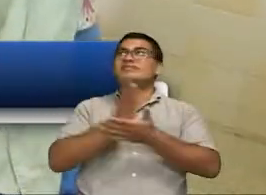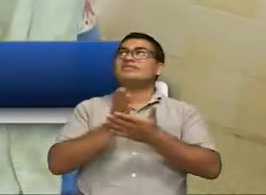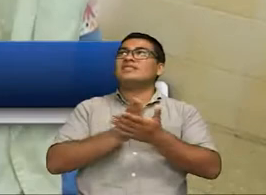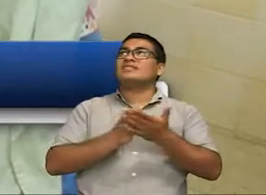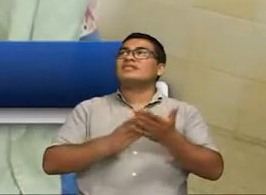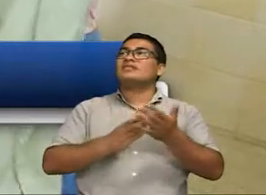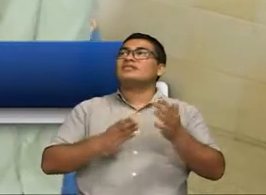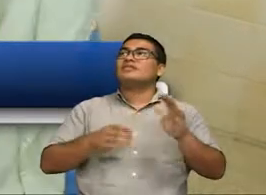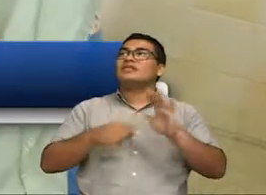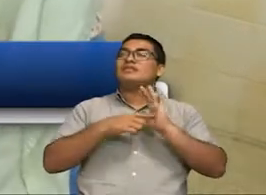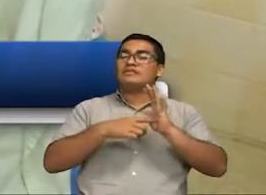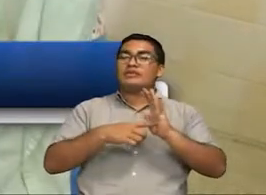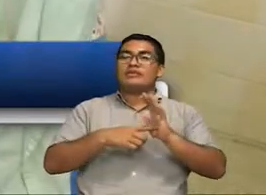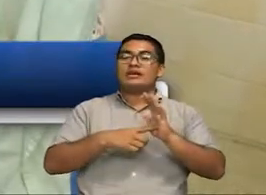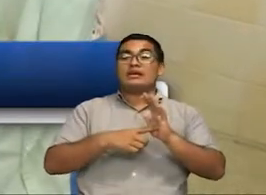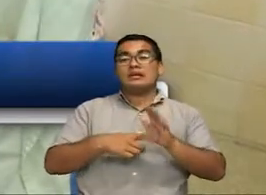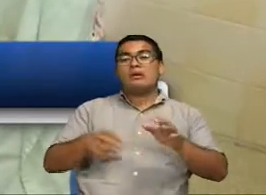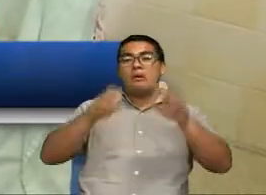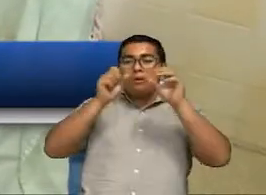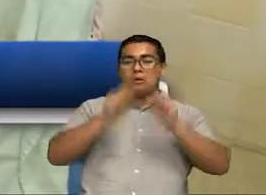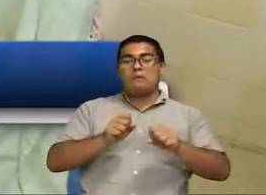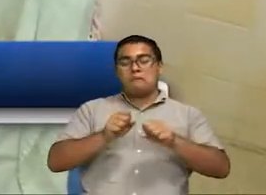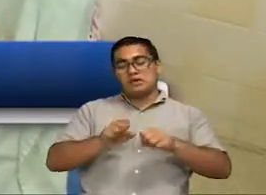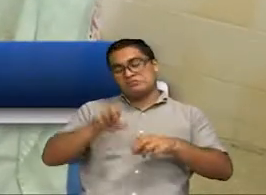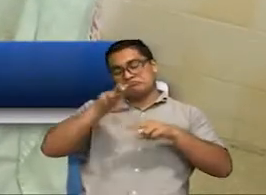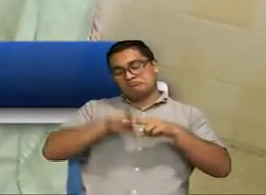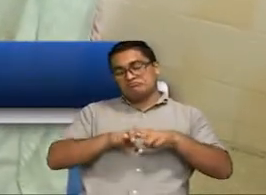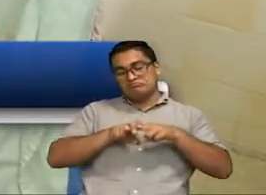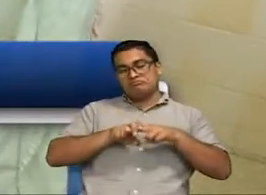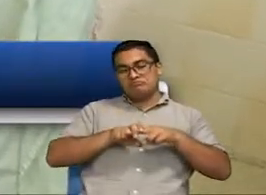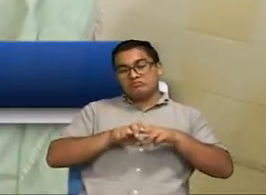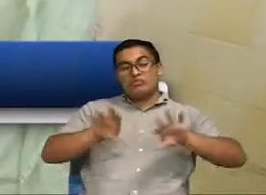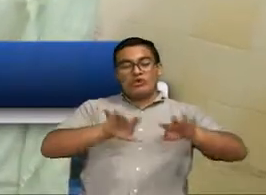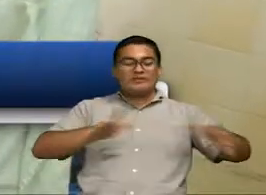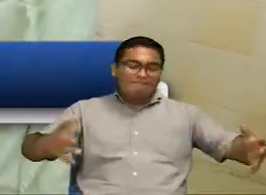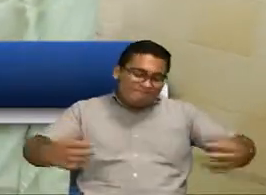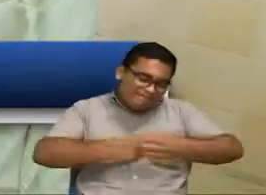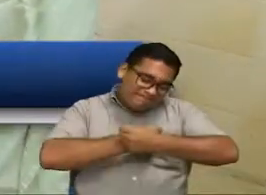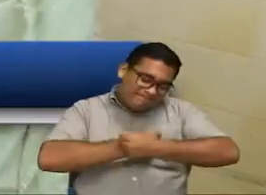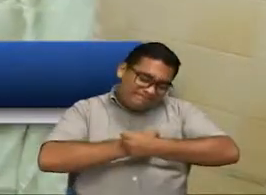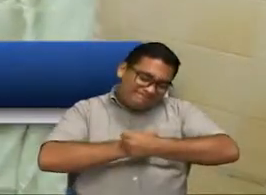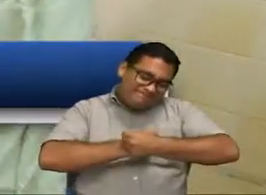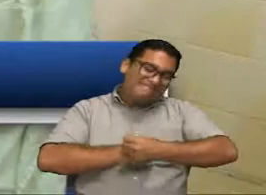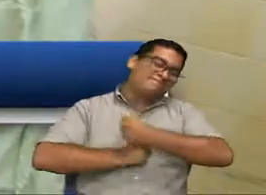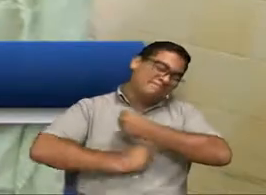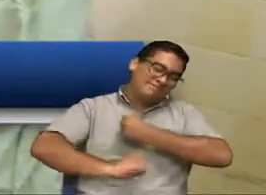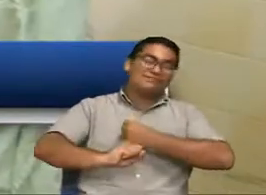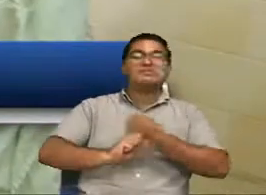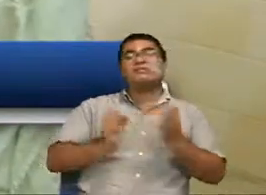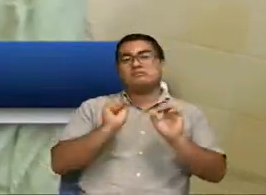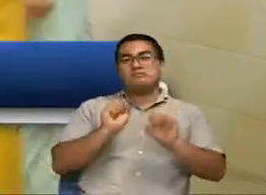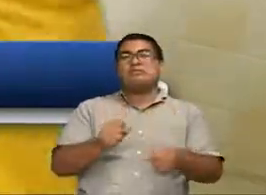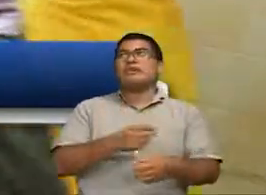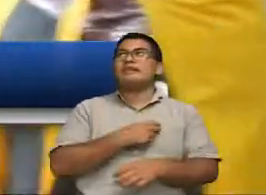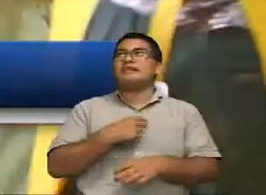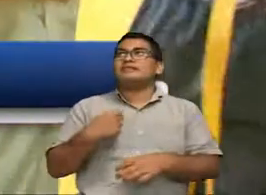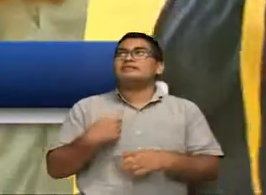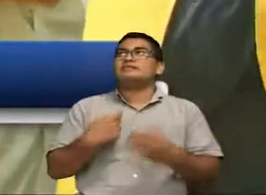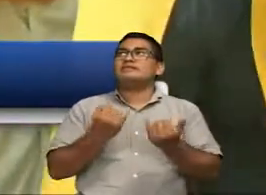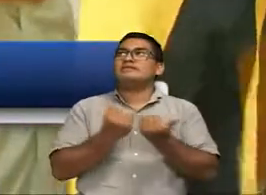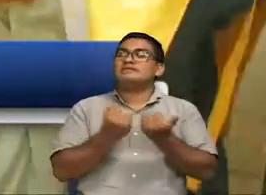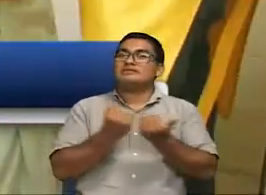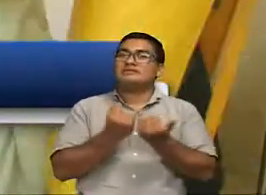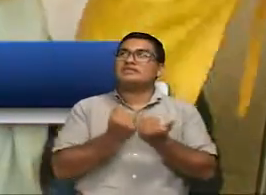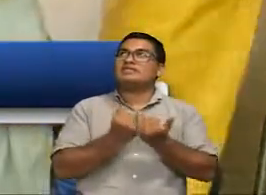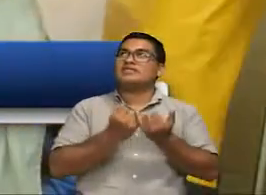así, está sin amarres, pero también tenemos con amarres. Entonces, ella está en esta... que está de cuclillas con